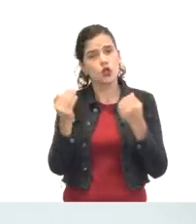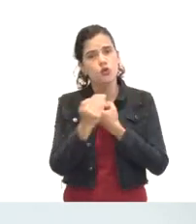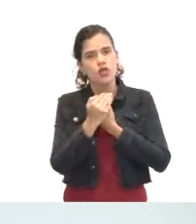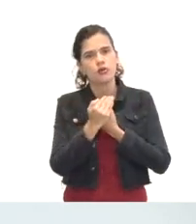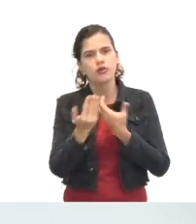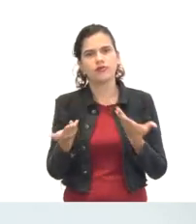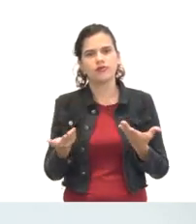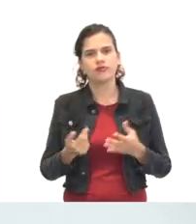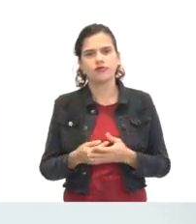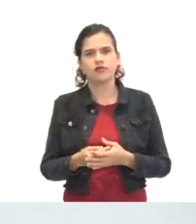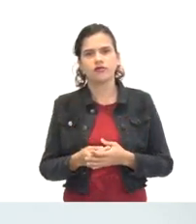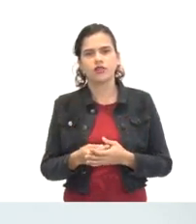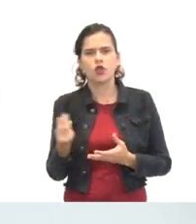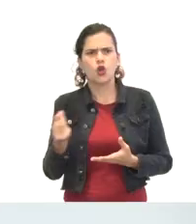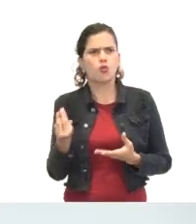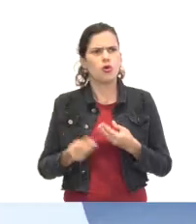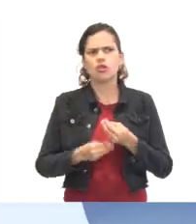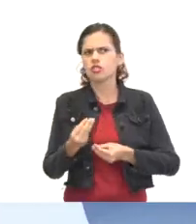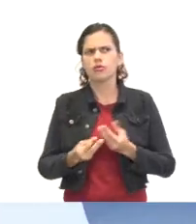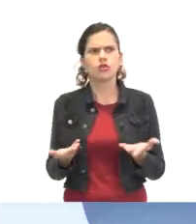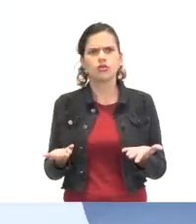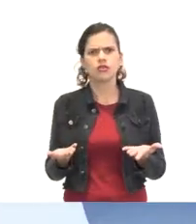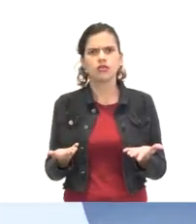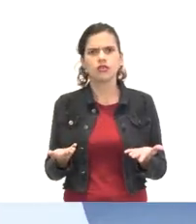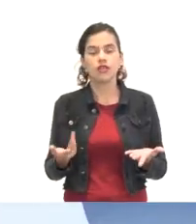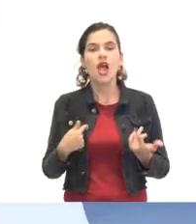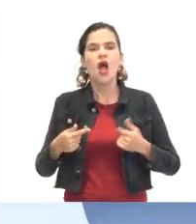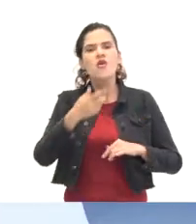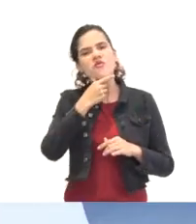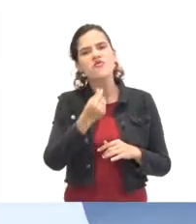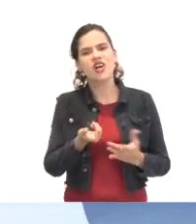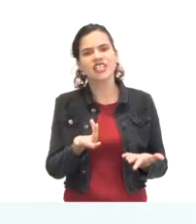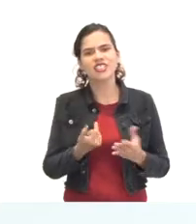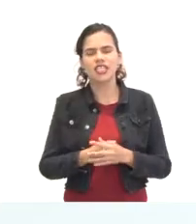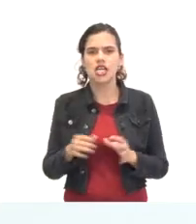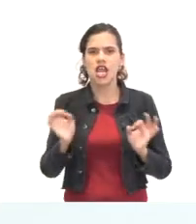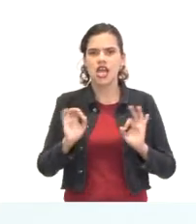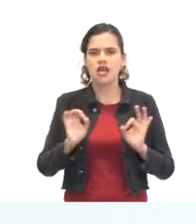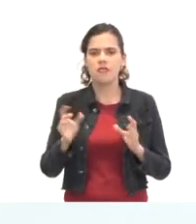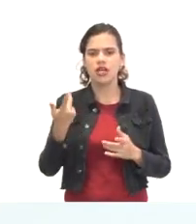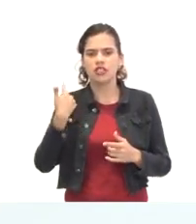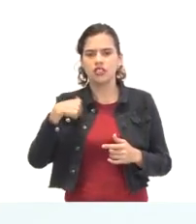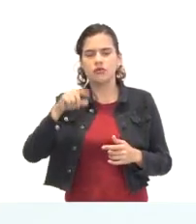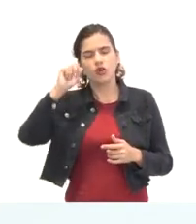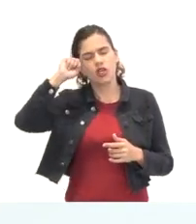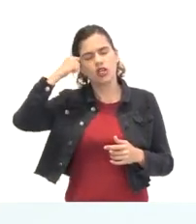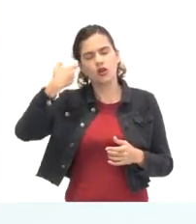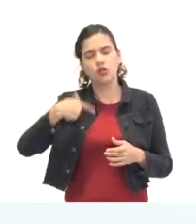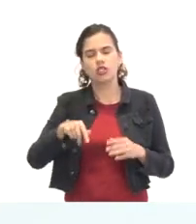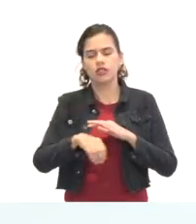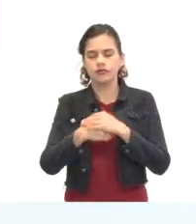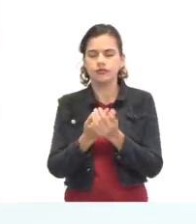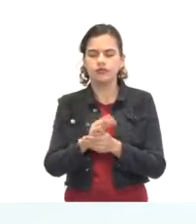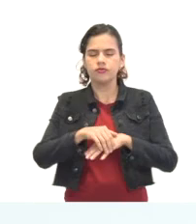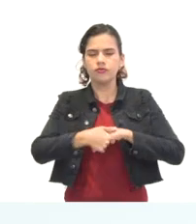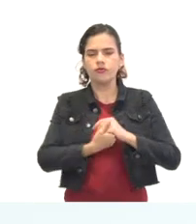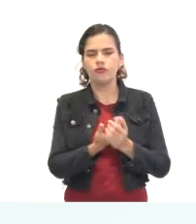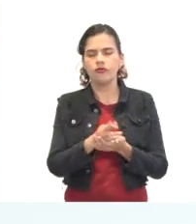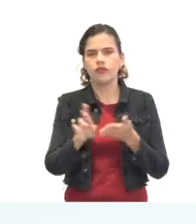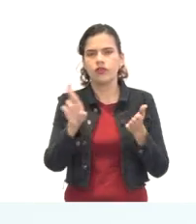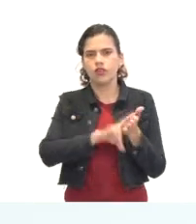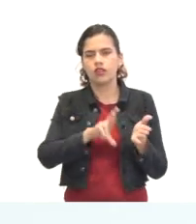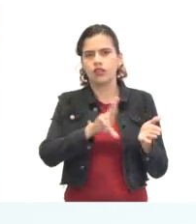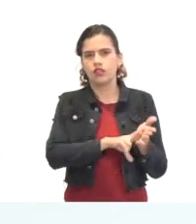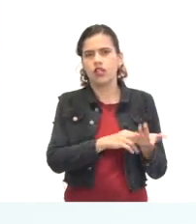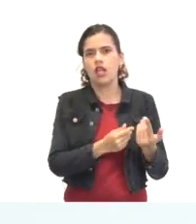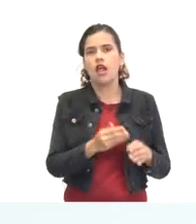nos cuidamos. Pero, ¿cómo podemos hacer esto, Guillermo? Es muy fácil, Guilherme. Solo debemos recordar el lavado frecuente de las manos con agua y